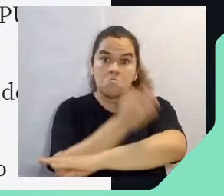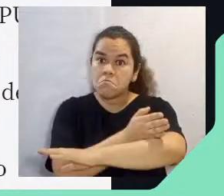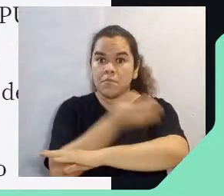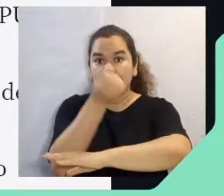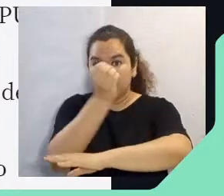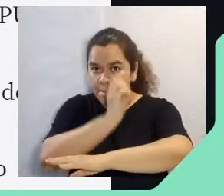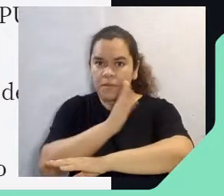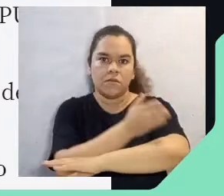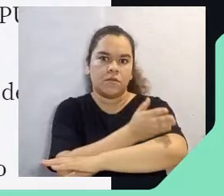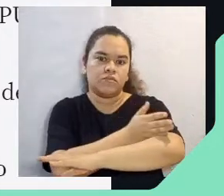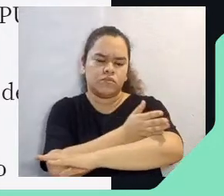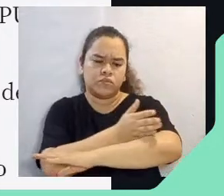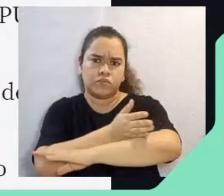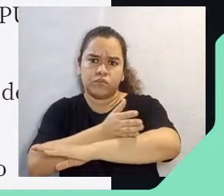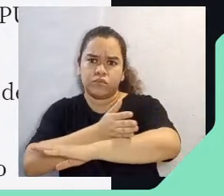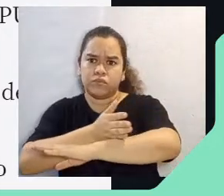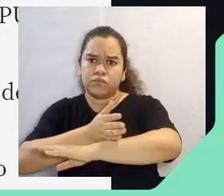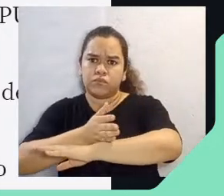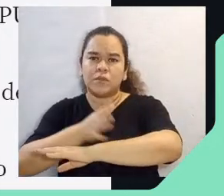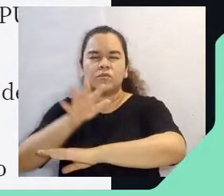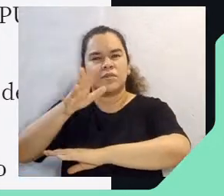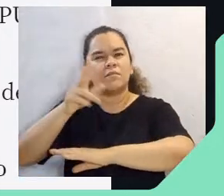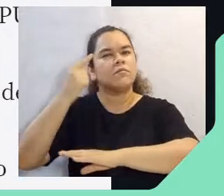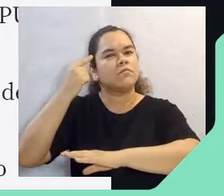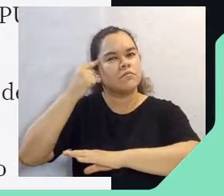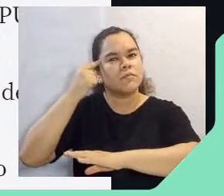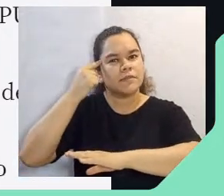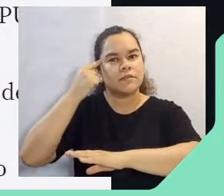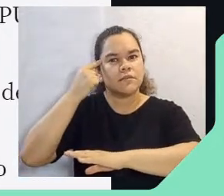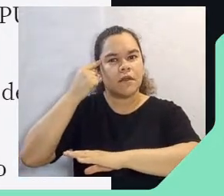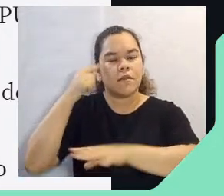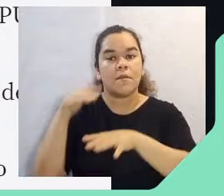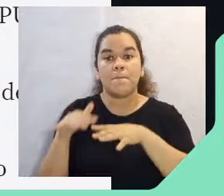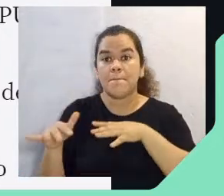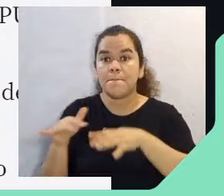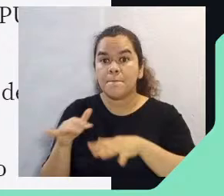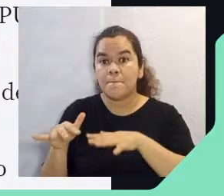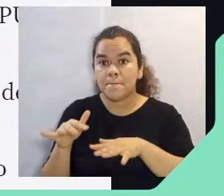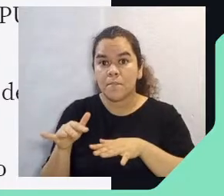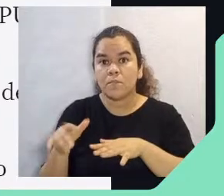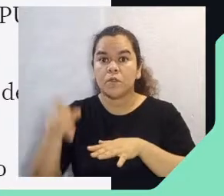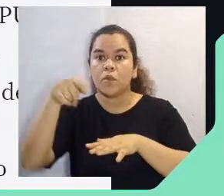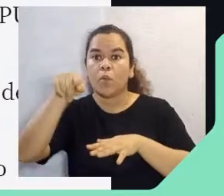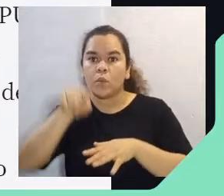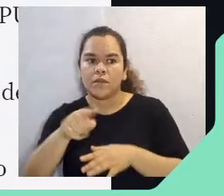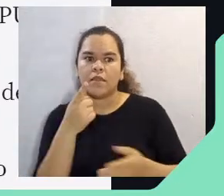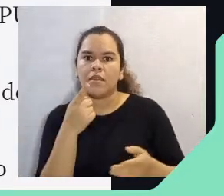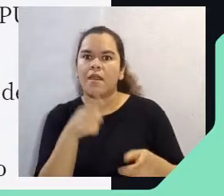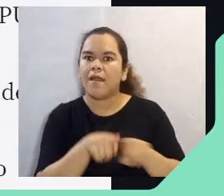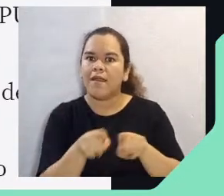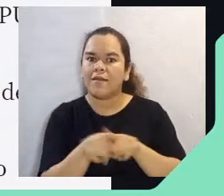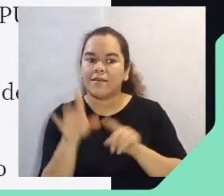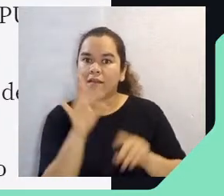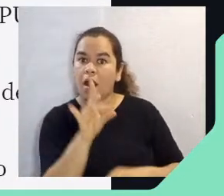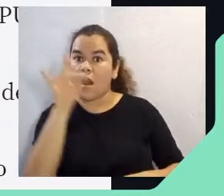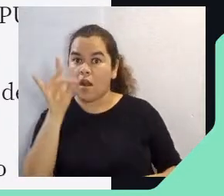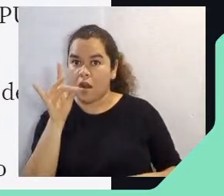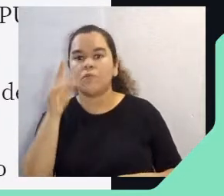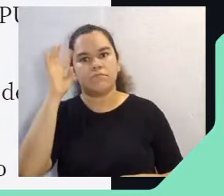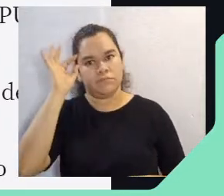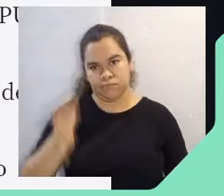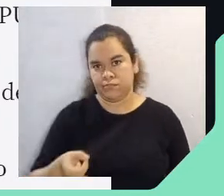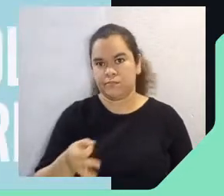ir teniendo en cuenta al momento de iniciar el ciclo del cursado.